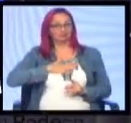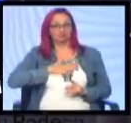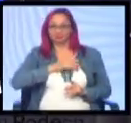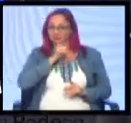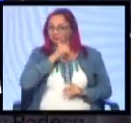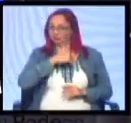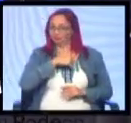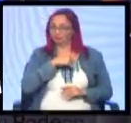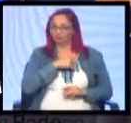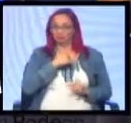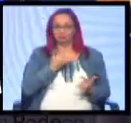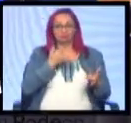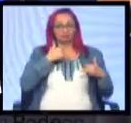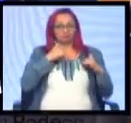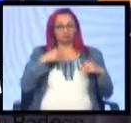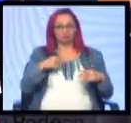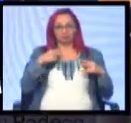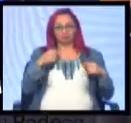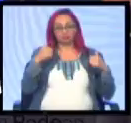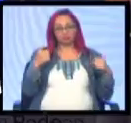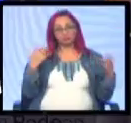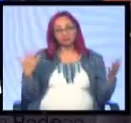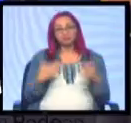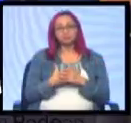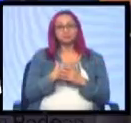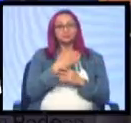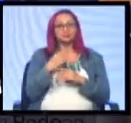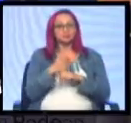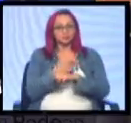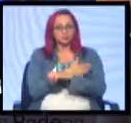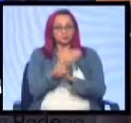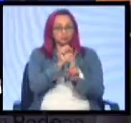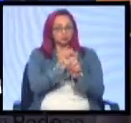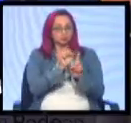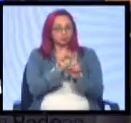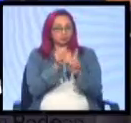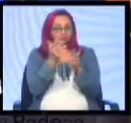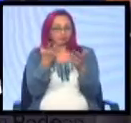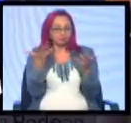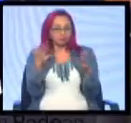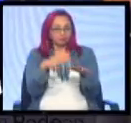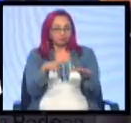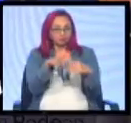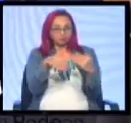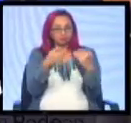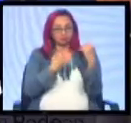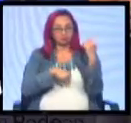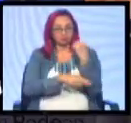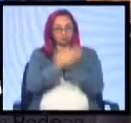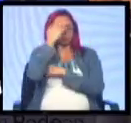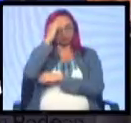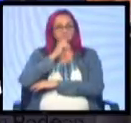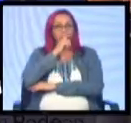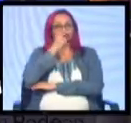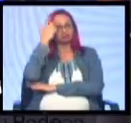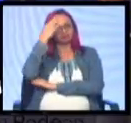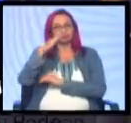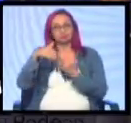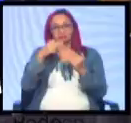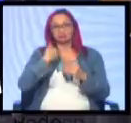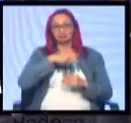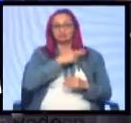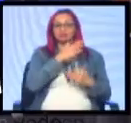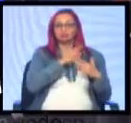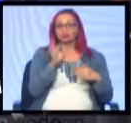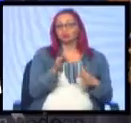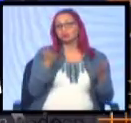no la tienen o no viven muy bien, ¿verdad? Y mejorando las condiciones de todos nosotros, porque en realidad yo creo que todos nosotros de una